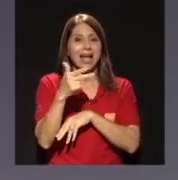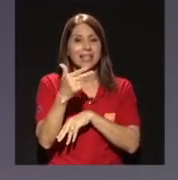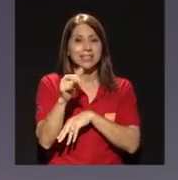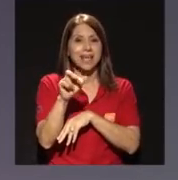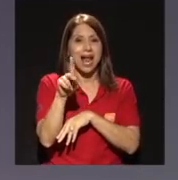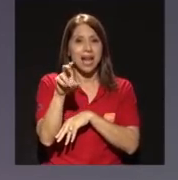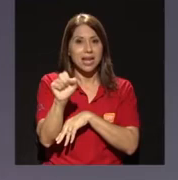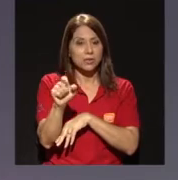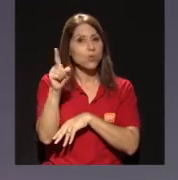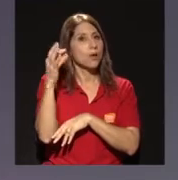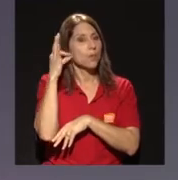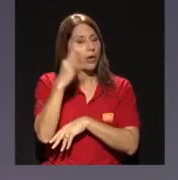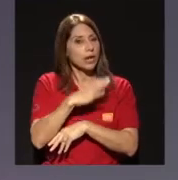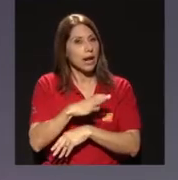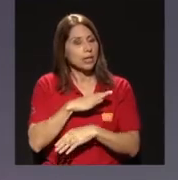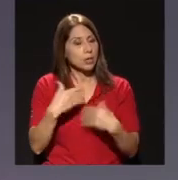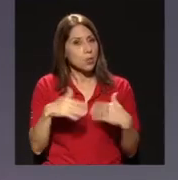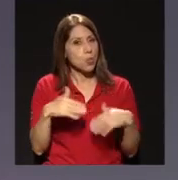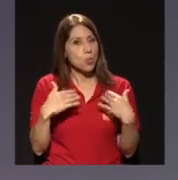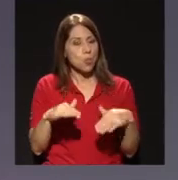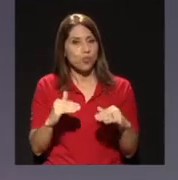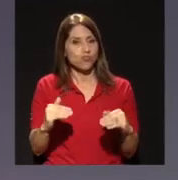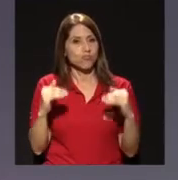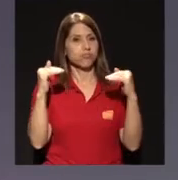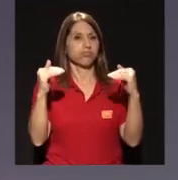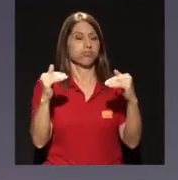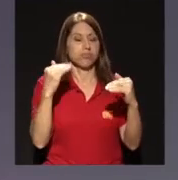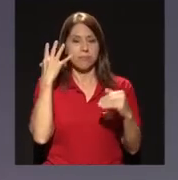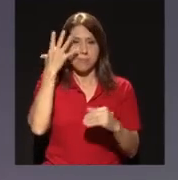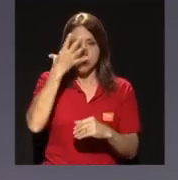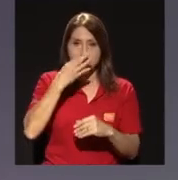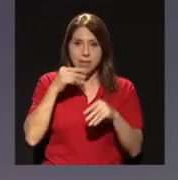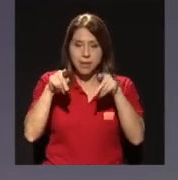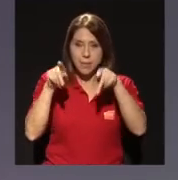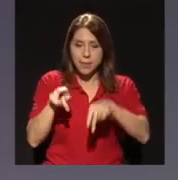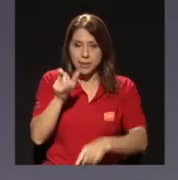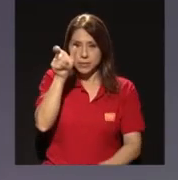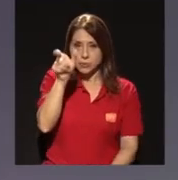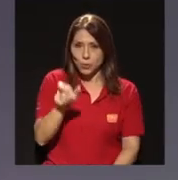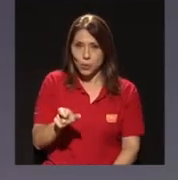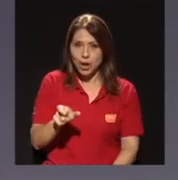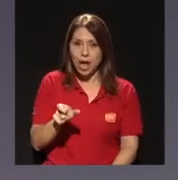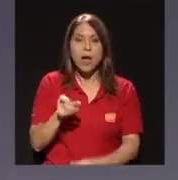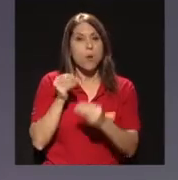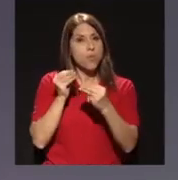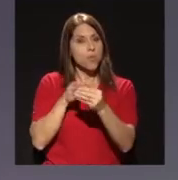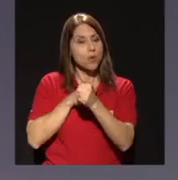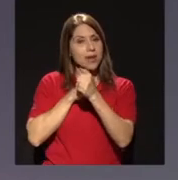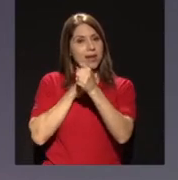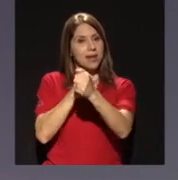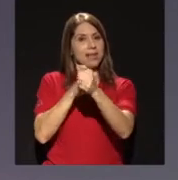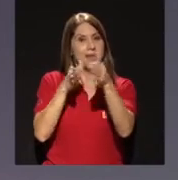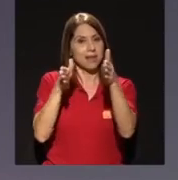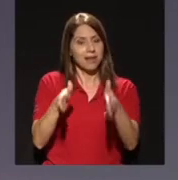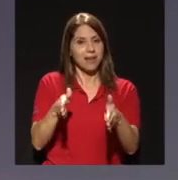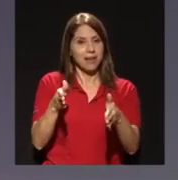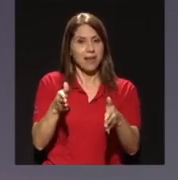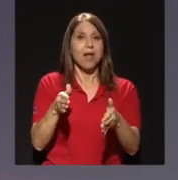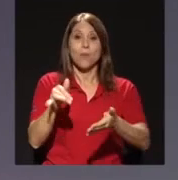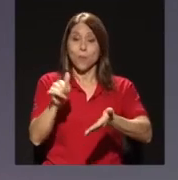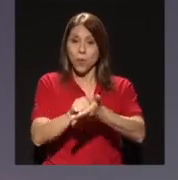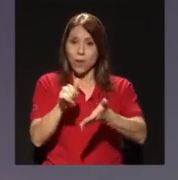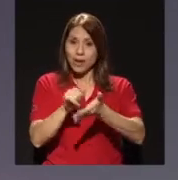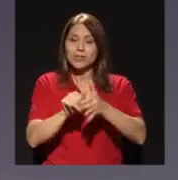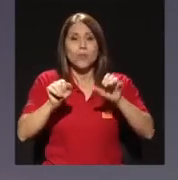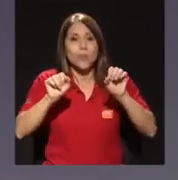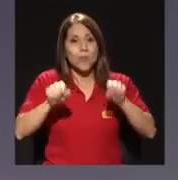muy alto carácter, de muy bella persona, muy líder también. Por eso es que puede incursionar, ¿verdad?,